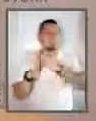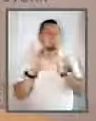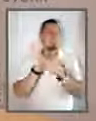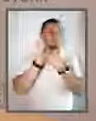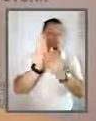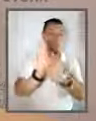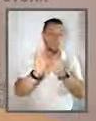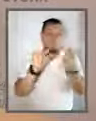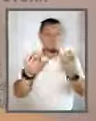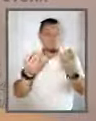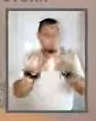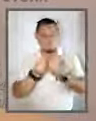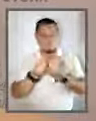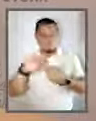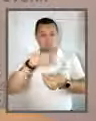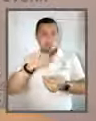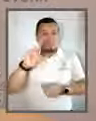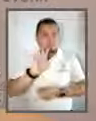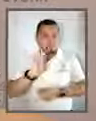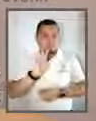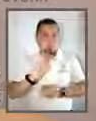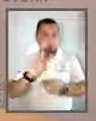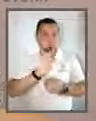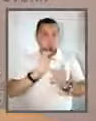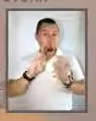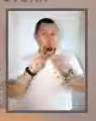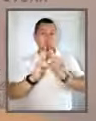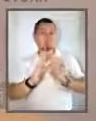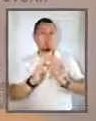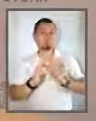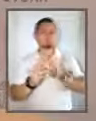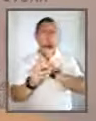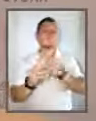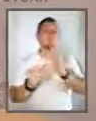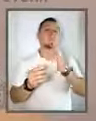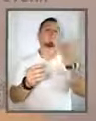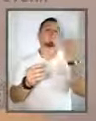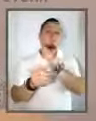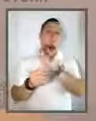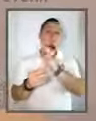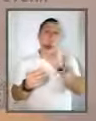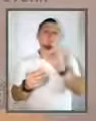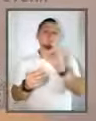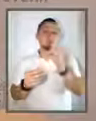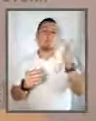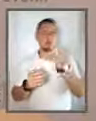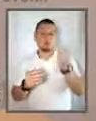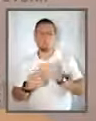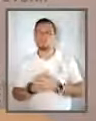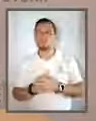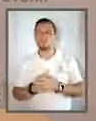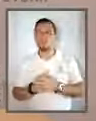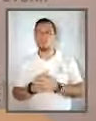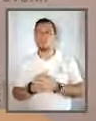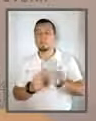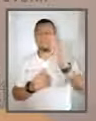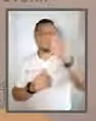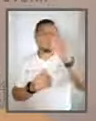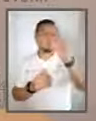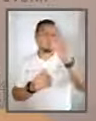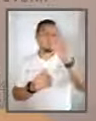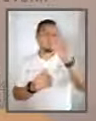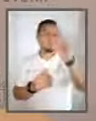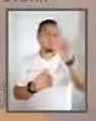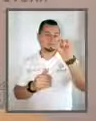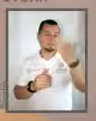al ofrecer pruebas cuyos resultados pudieran ser falsos negativos. La Coprisjal, como ya